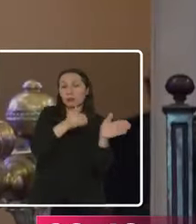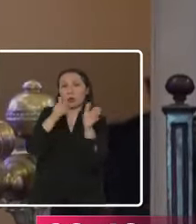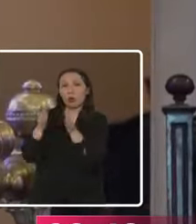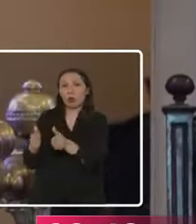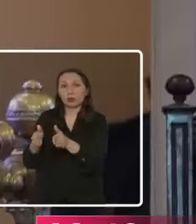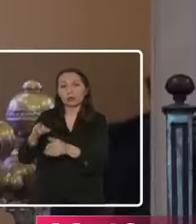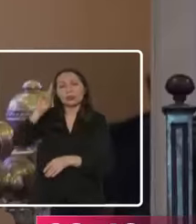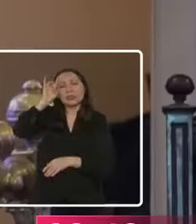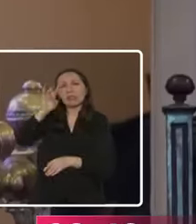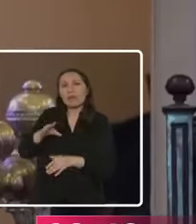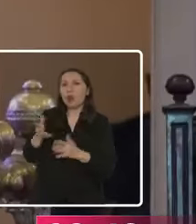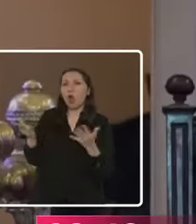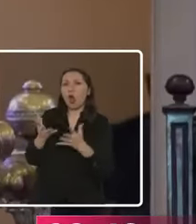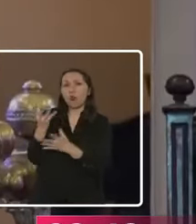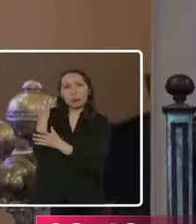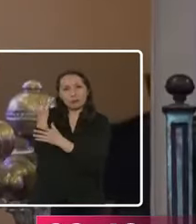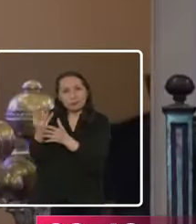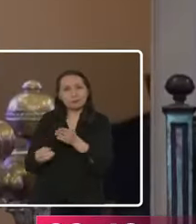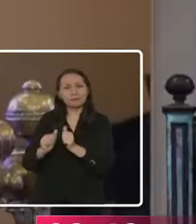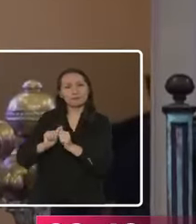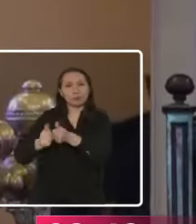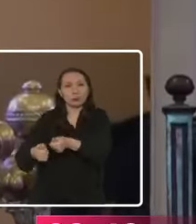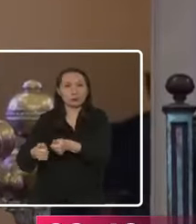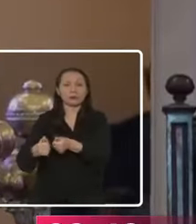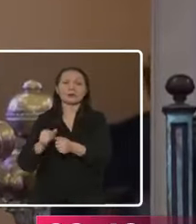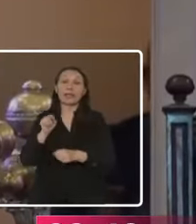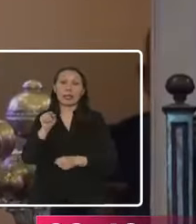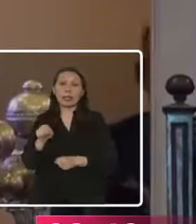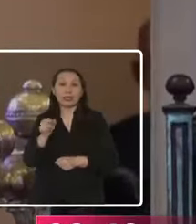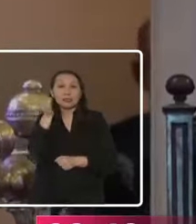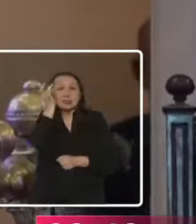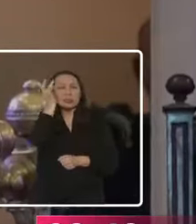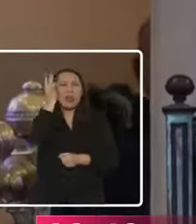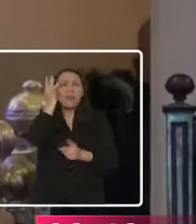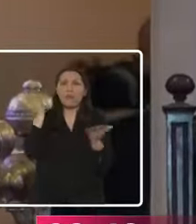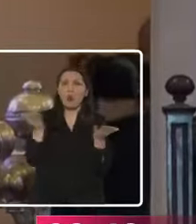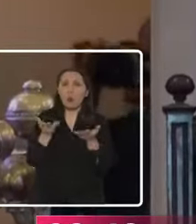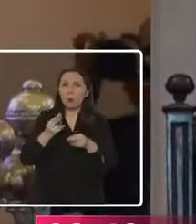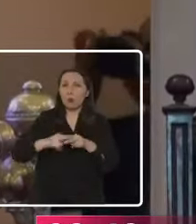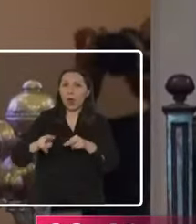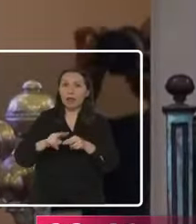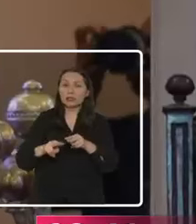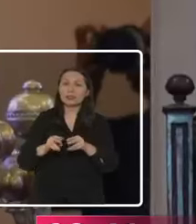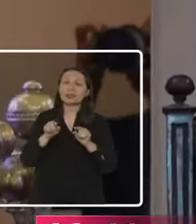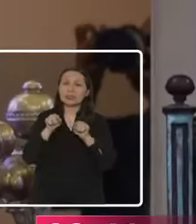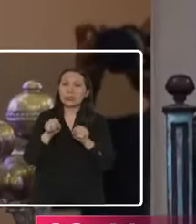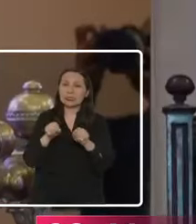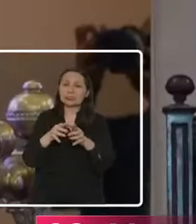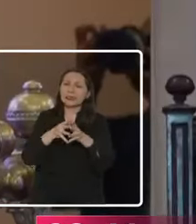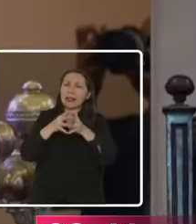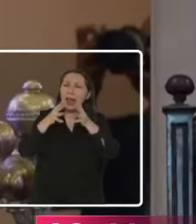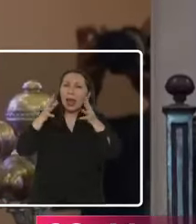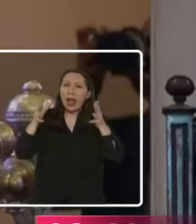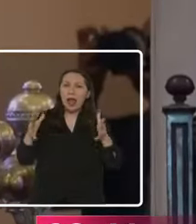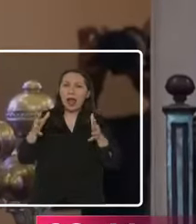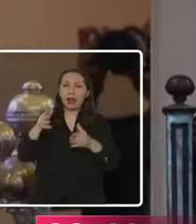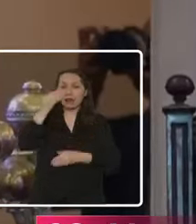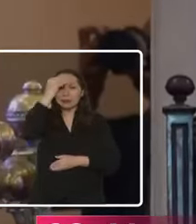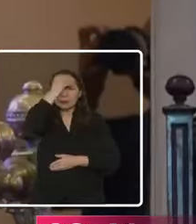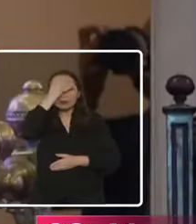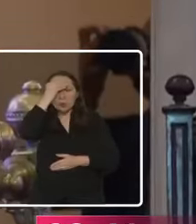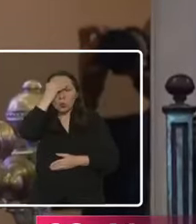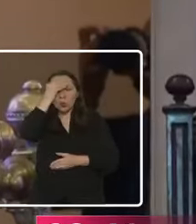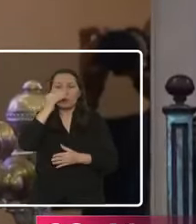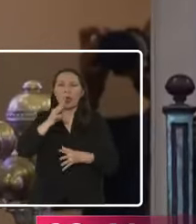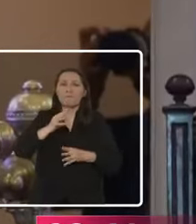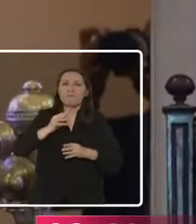lado, saber cómo derrotarla. Y ese saber cómo hacerlo ocupó un espacio gigantesco en sus